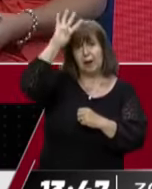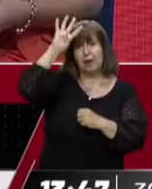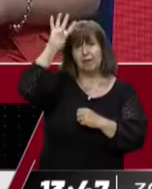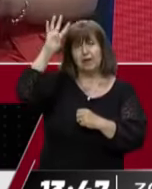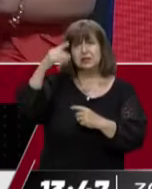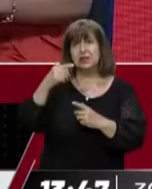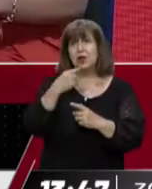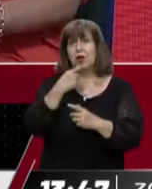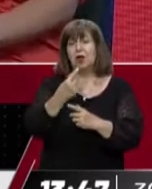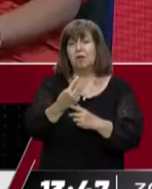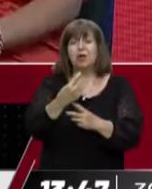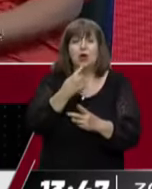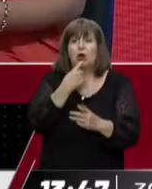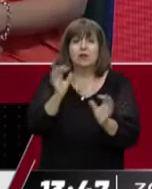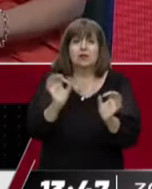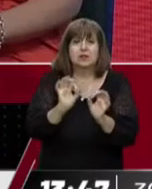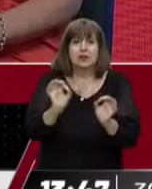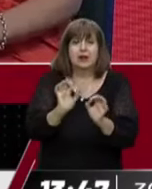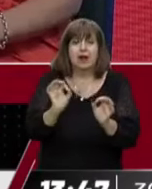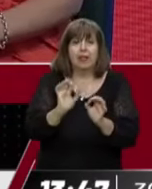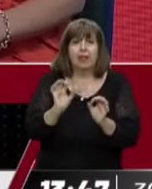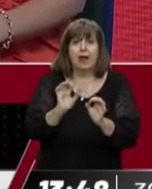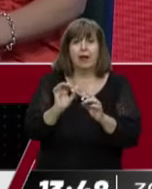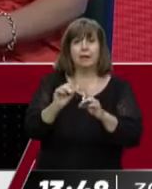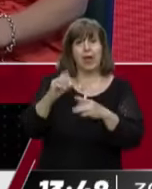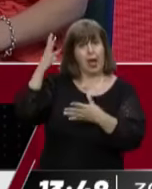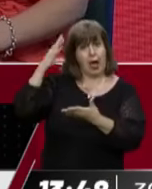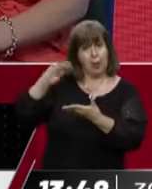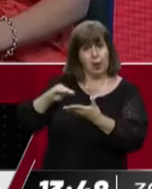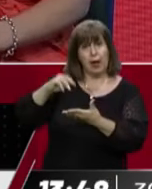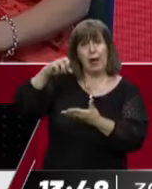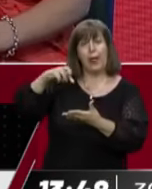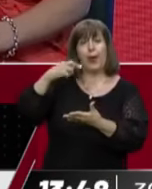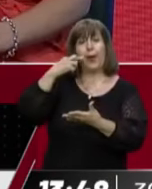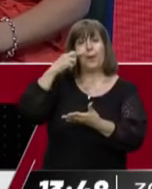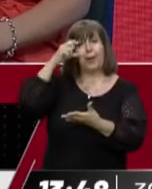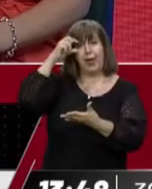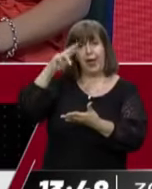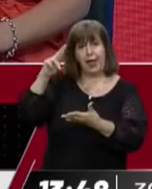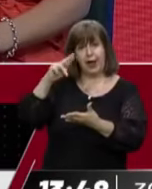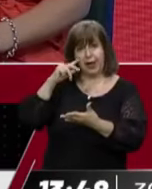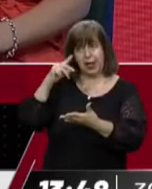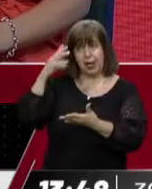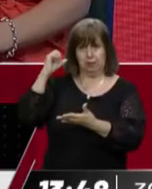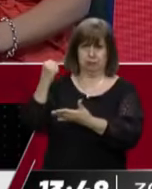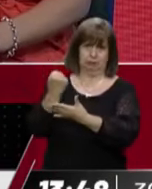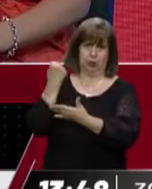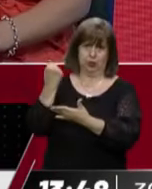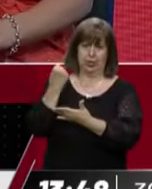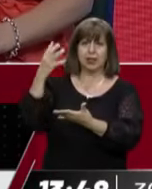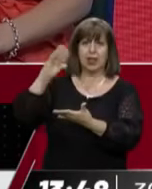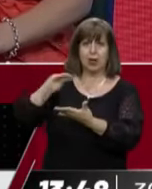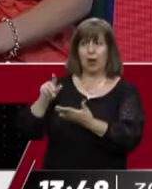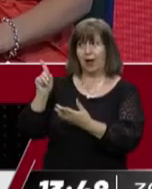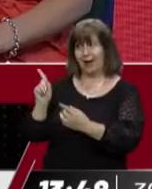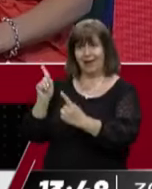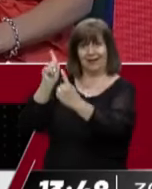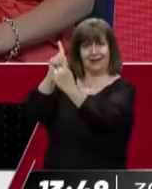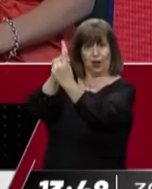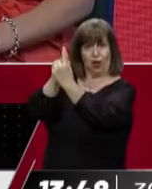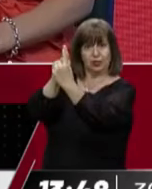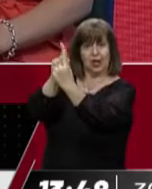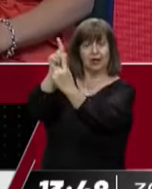tenido novedades. Y acerca de Miguel Ángel Pierri, que sí, es el abogado que se ofreció a tomar la causa, que es quien ha tenido contacto con la